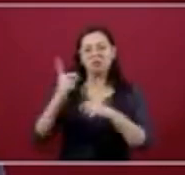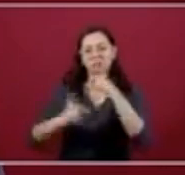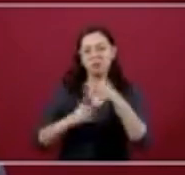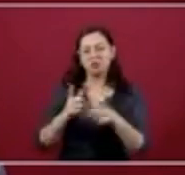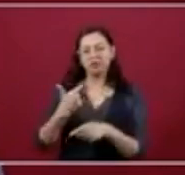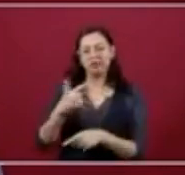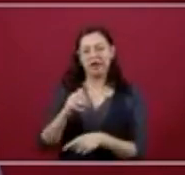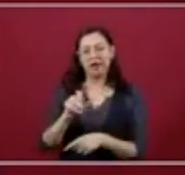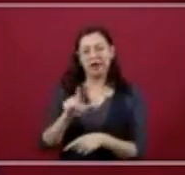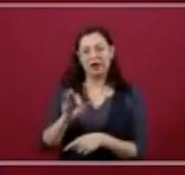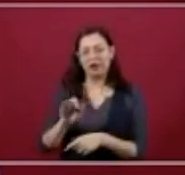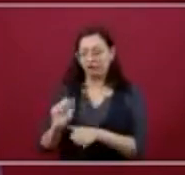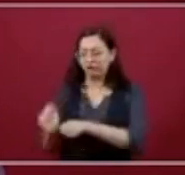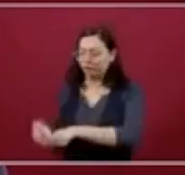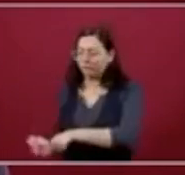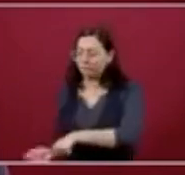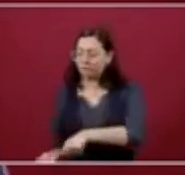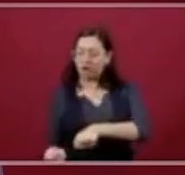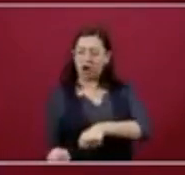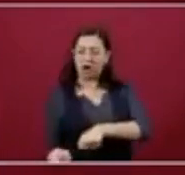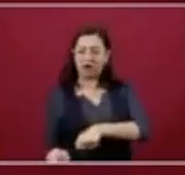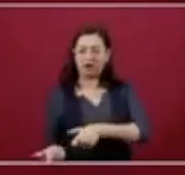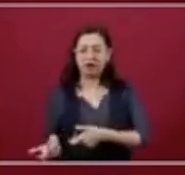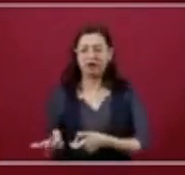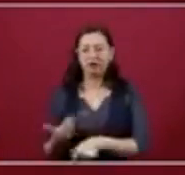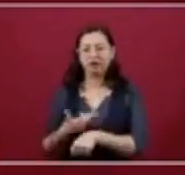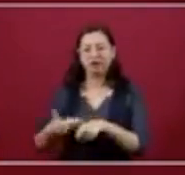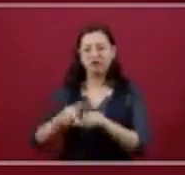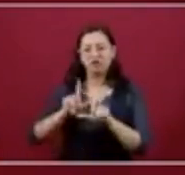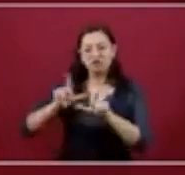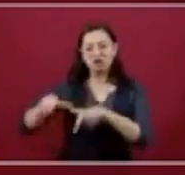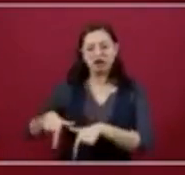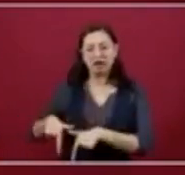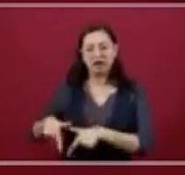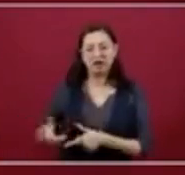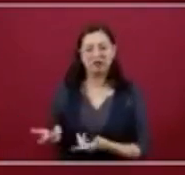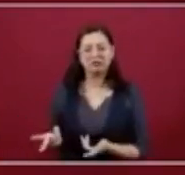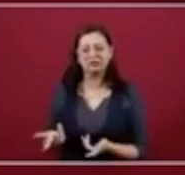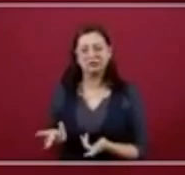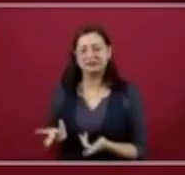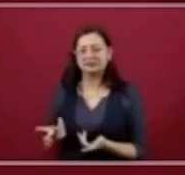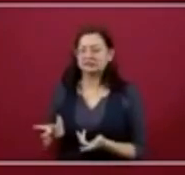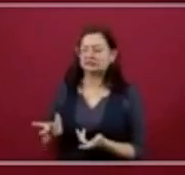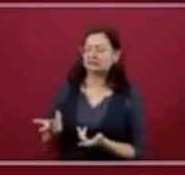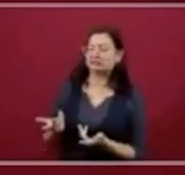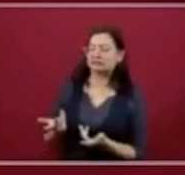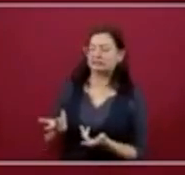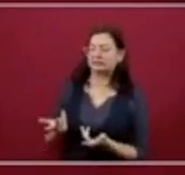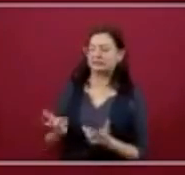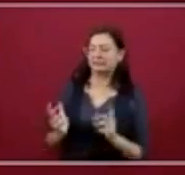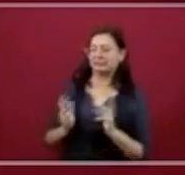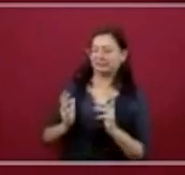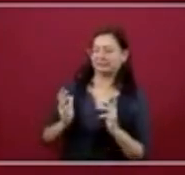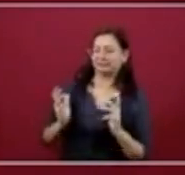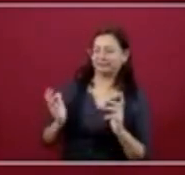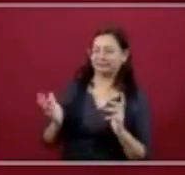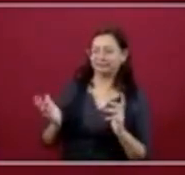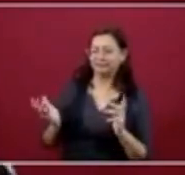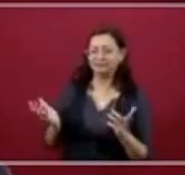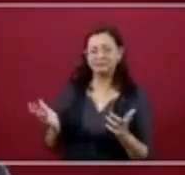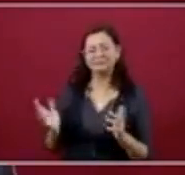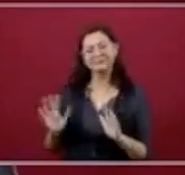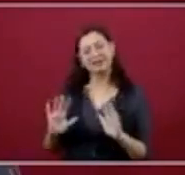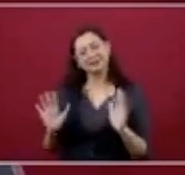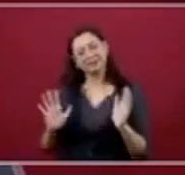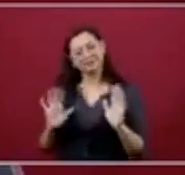así como lo están escuchando. No quiero meterme a ese terreno porque